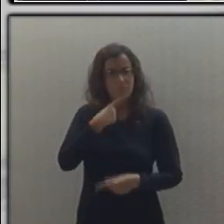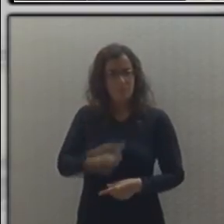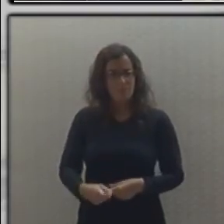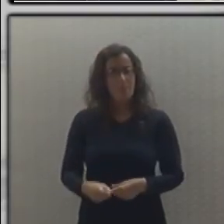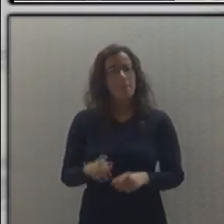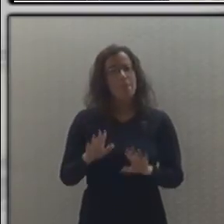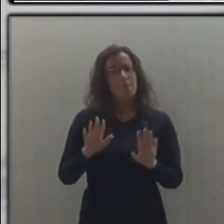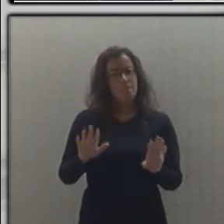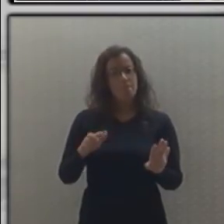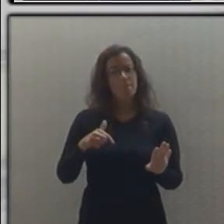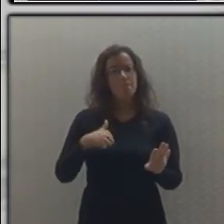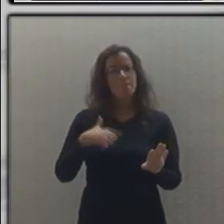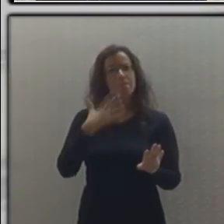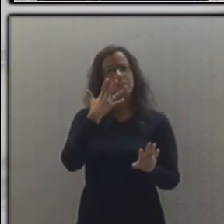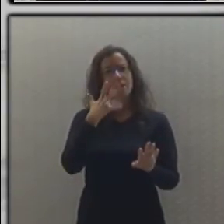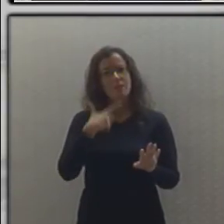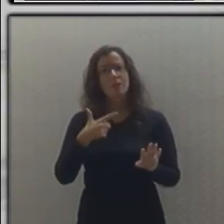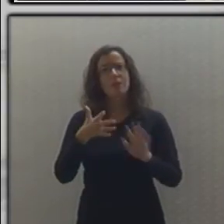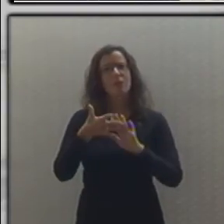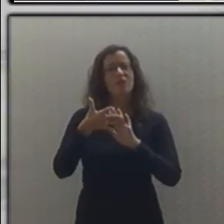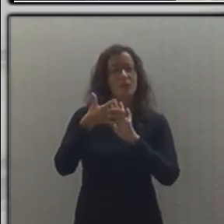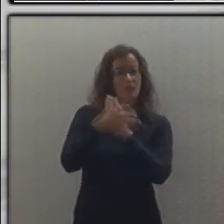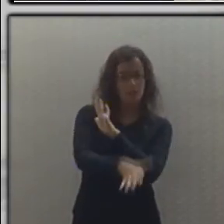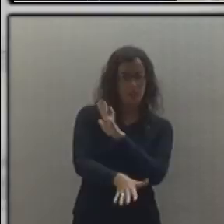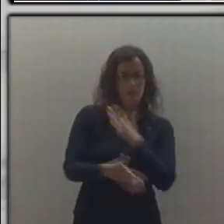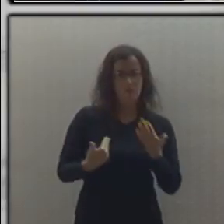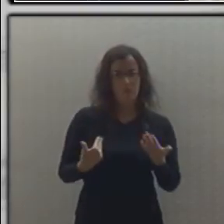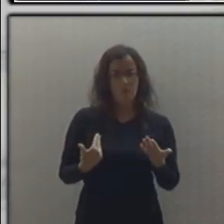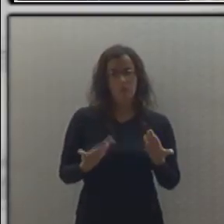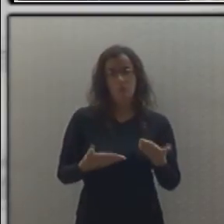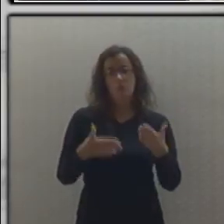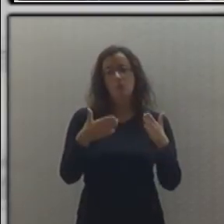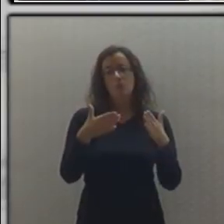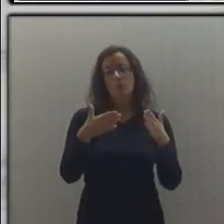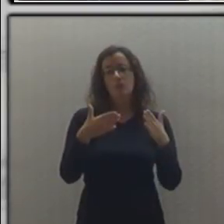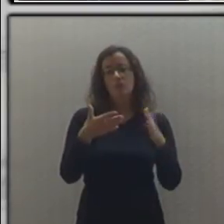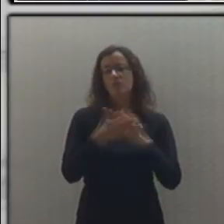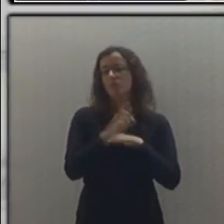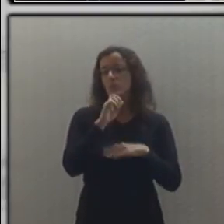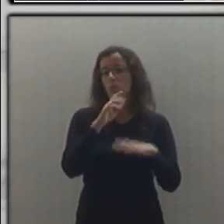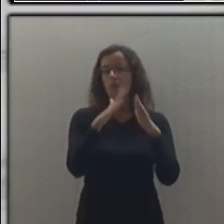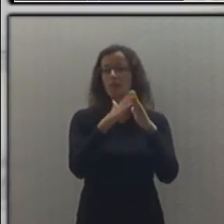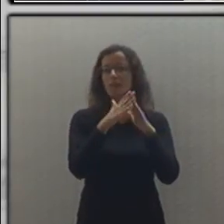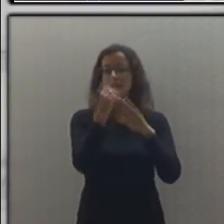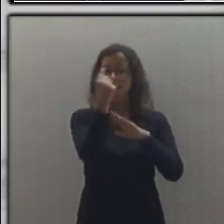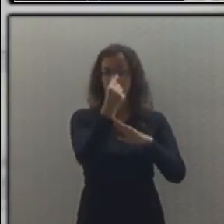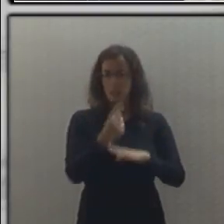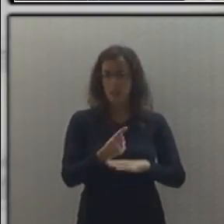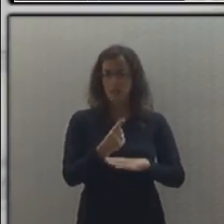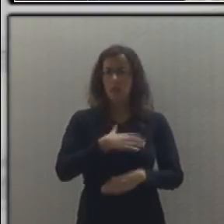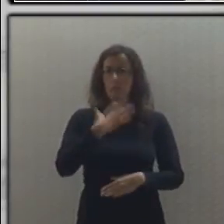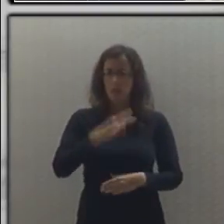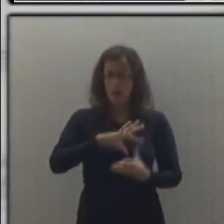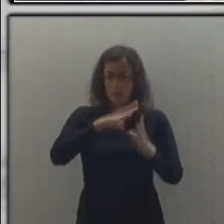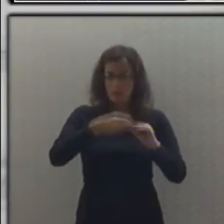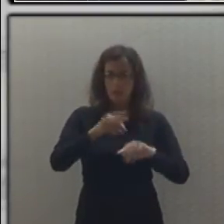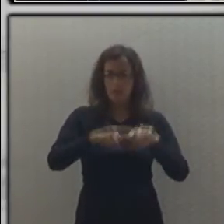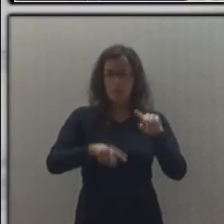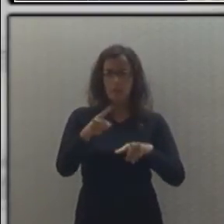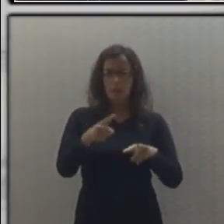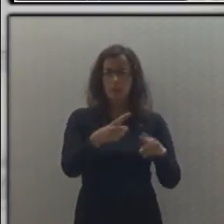prefiero definirlo, ¿no? Como las viviendas diseñadas con esta capacidad de adaptarse a los cambios que sufre el